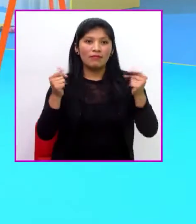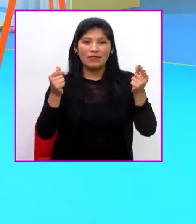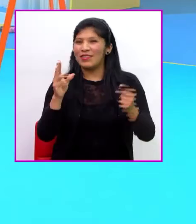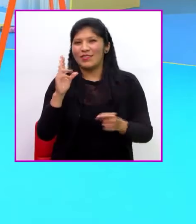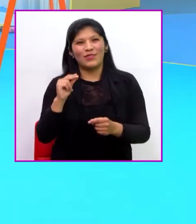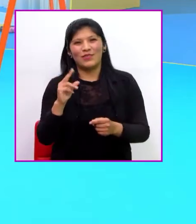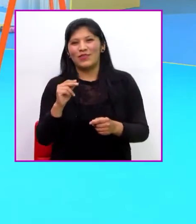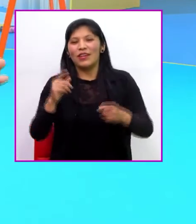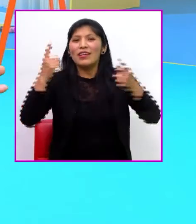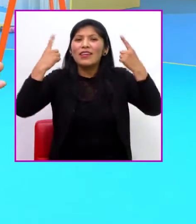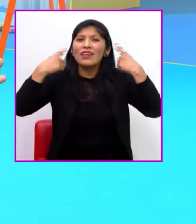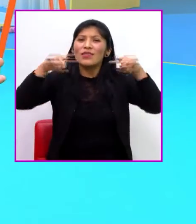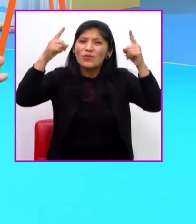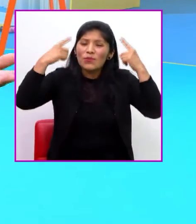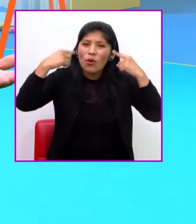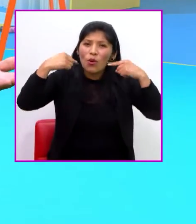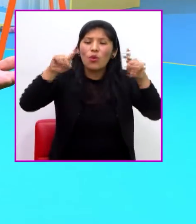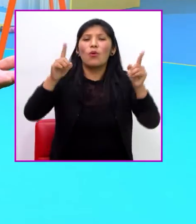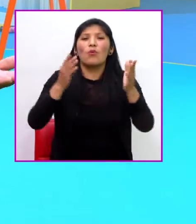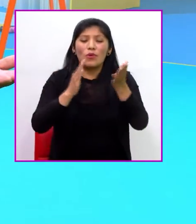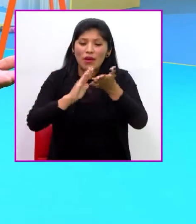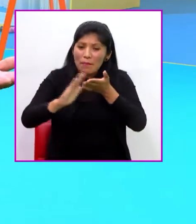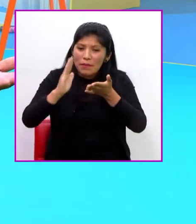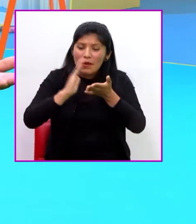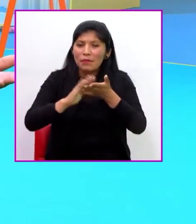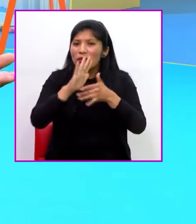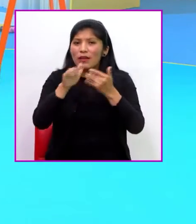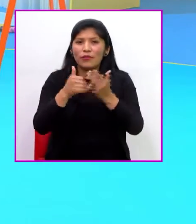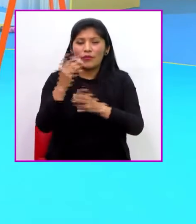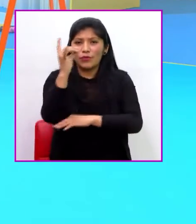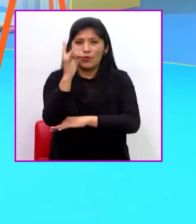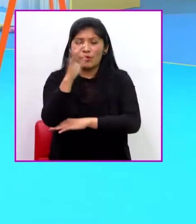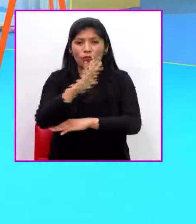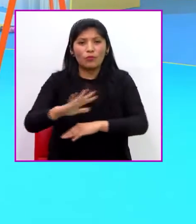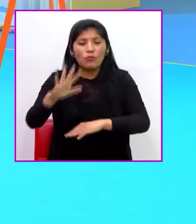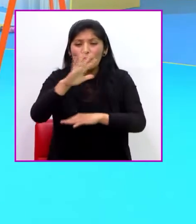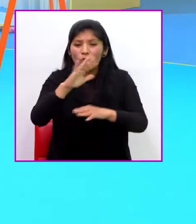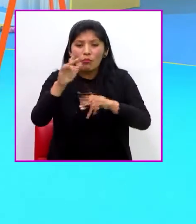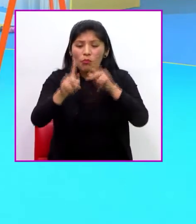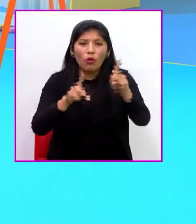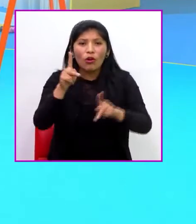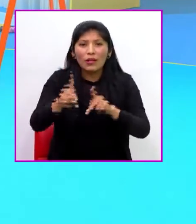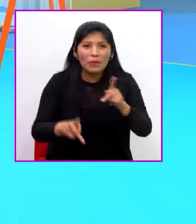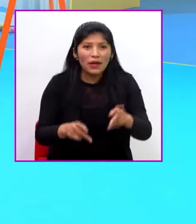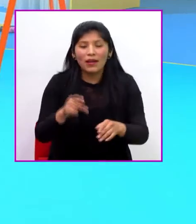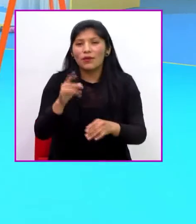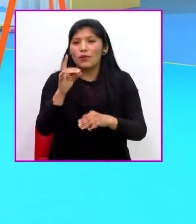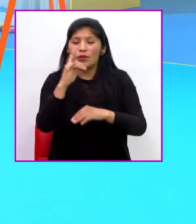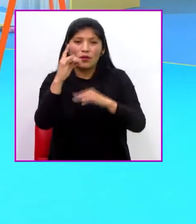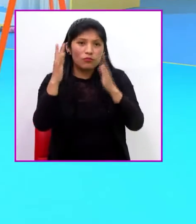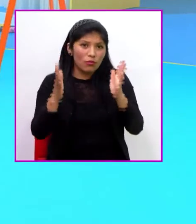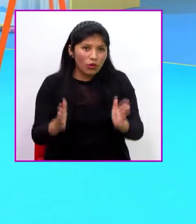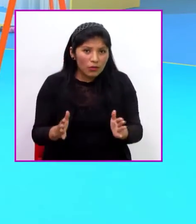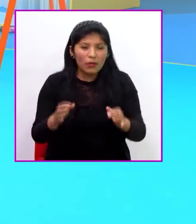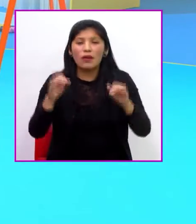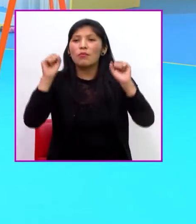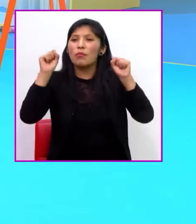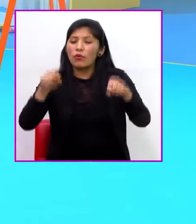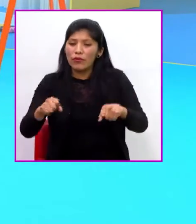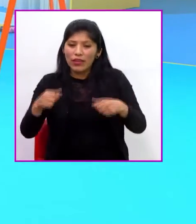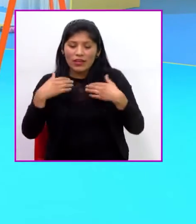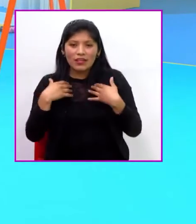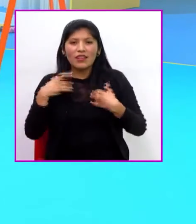conquista que permite a las y los bolivianos poder gozar de una serie de condiciones